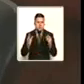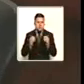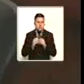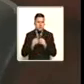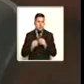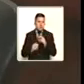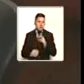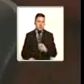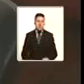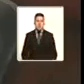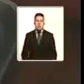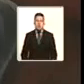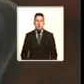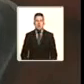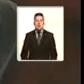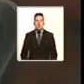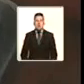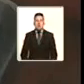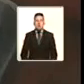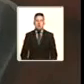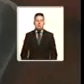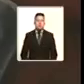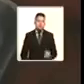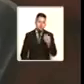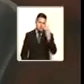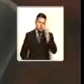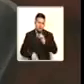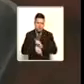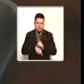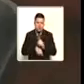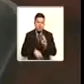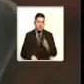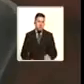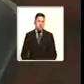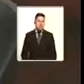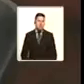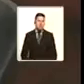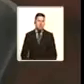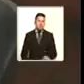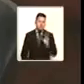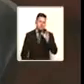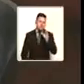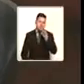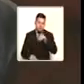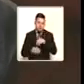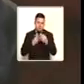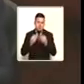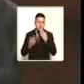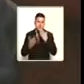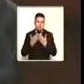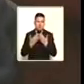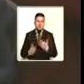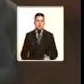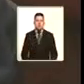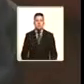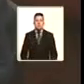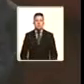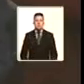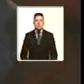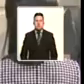mitigar... 30 segundos. Que el país realmente lo pueda hacer. Muchas gracias, presidente.